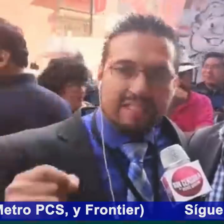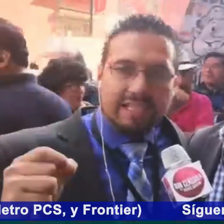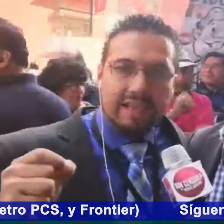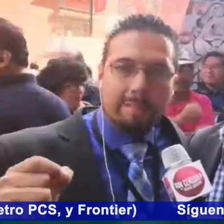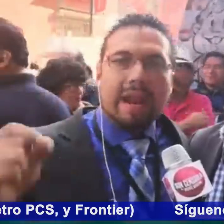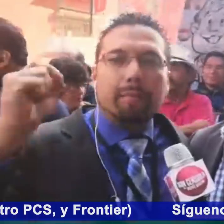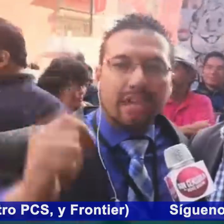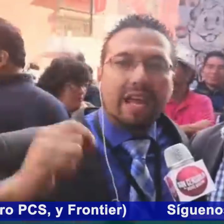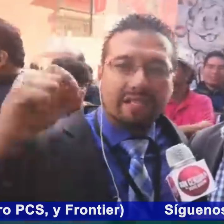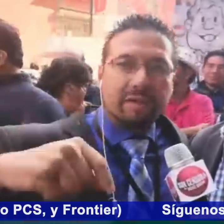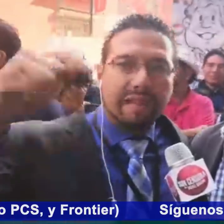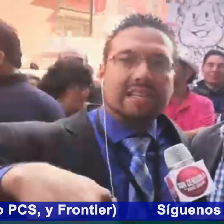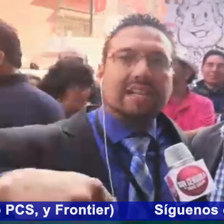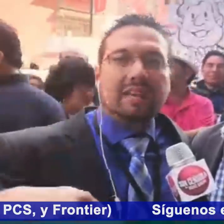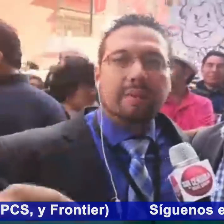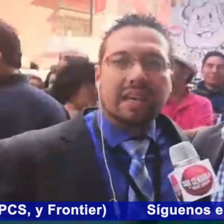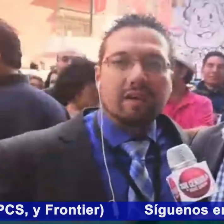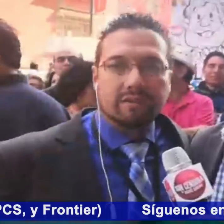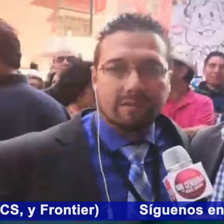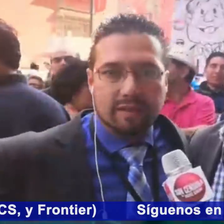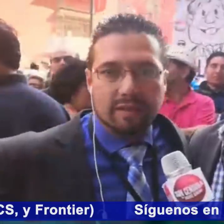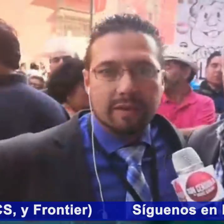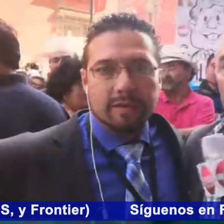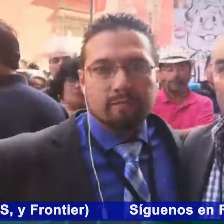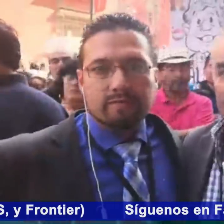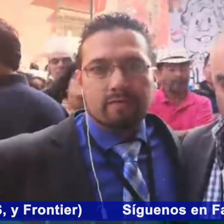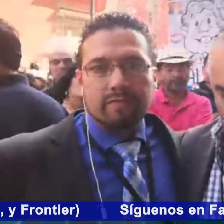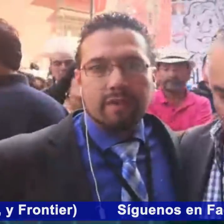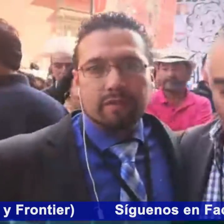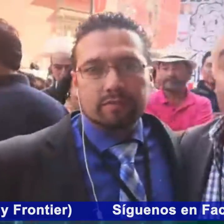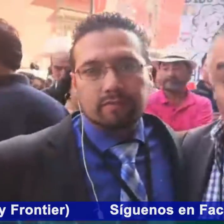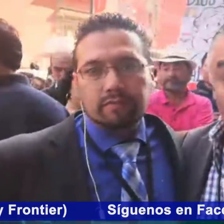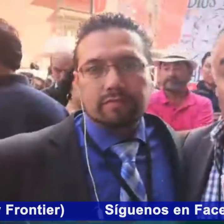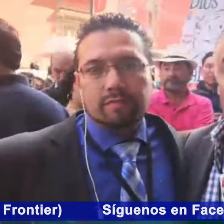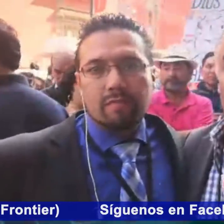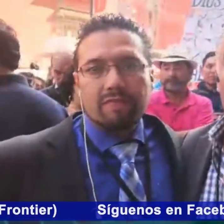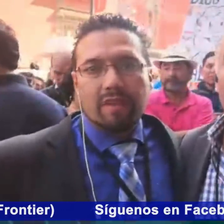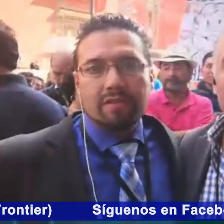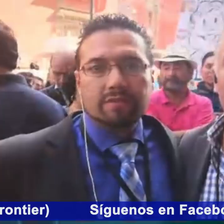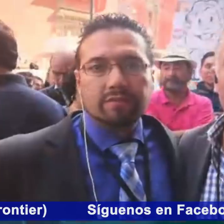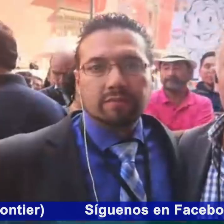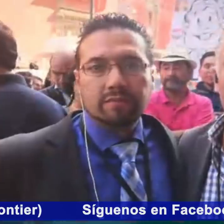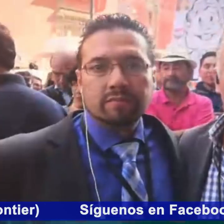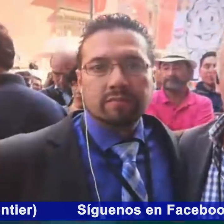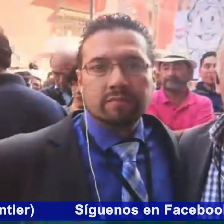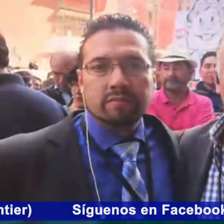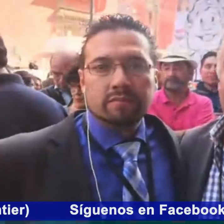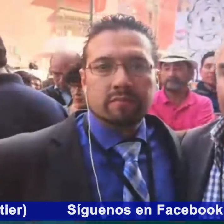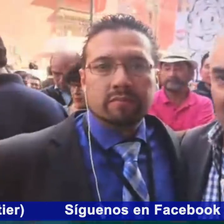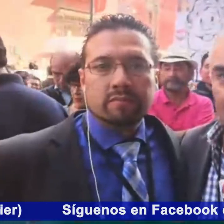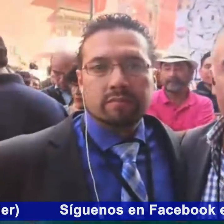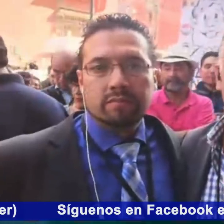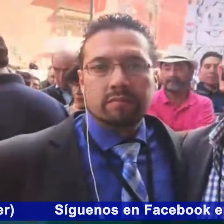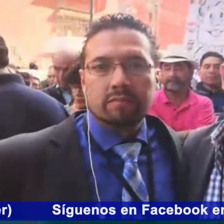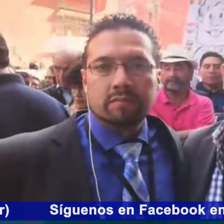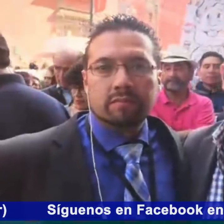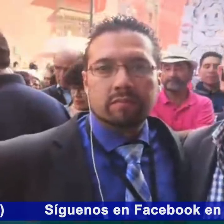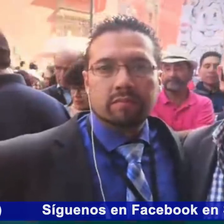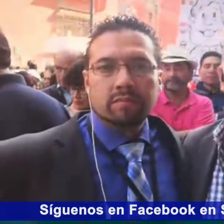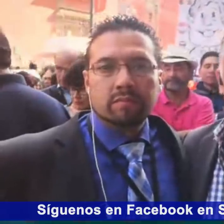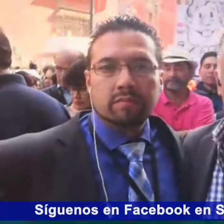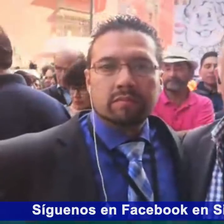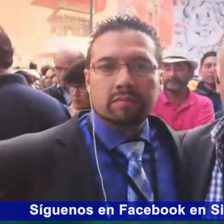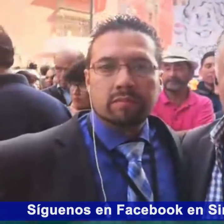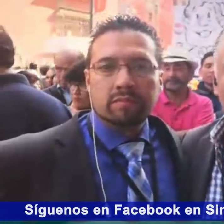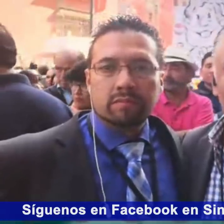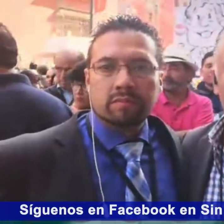de remesas para apoyar a las familias aquí en México. Pues por eso es que planteamos estas